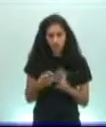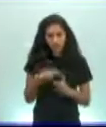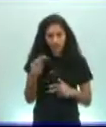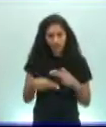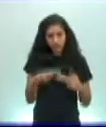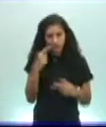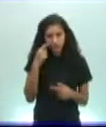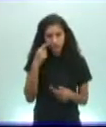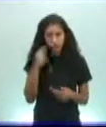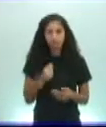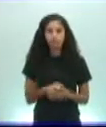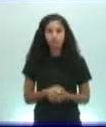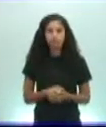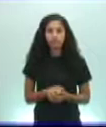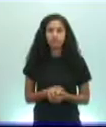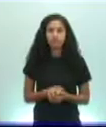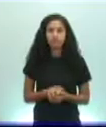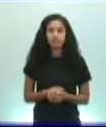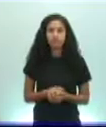a ver.